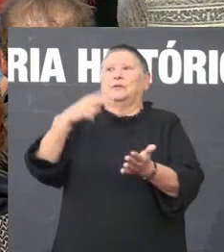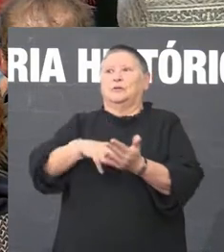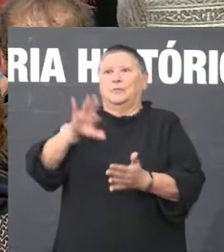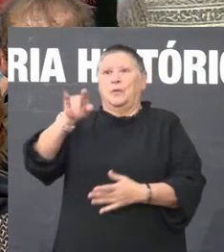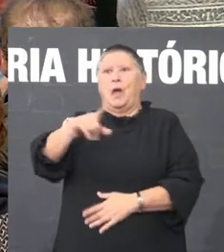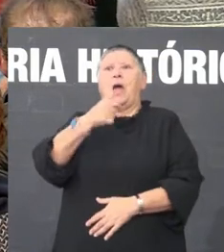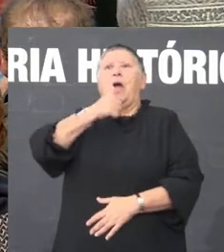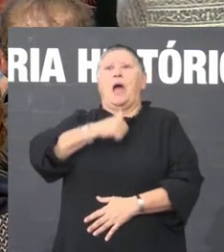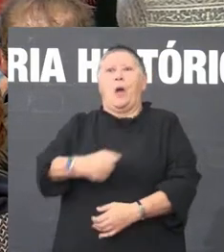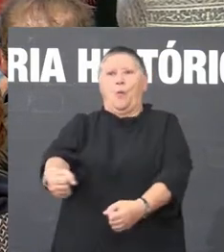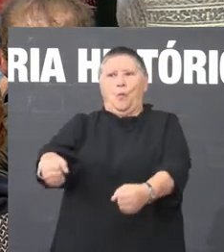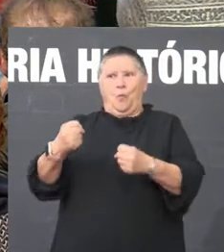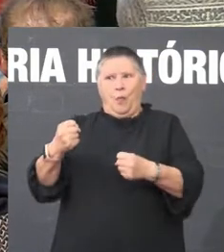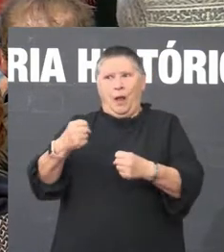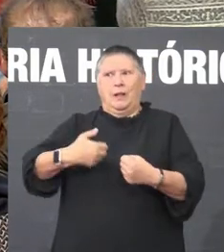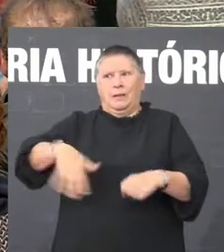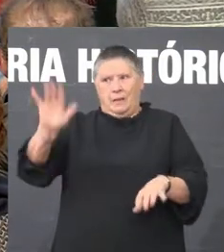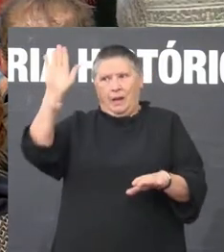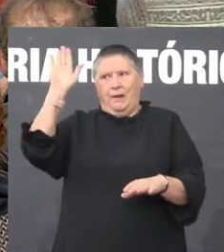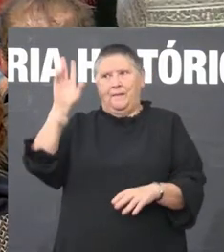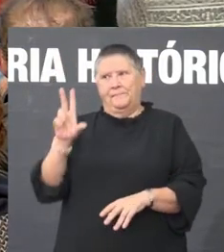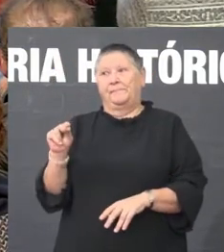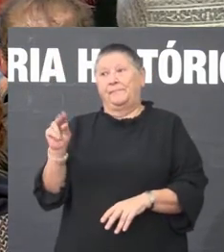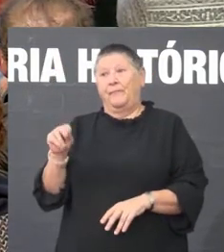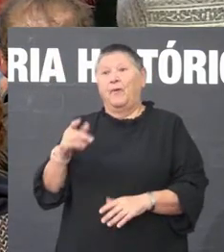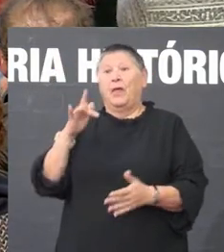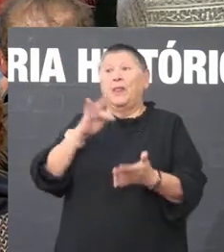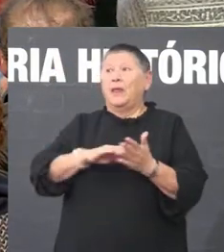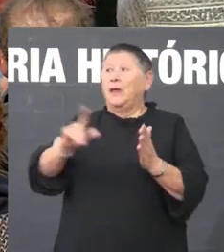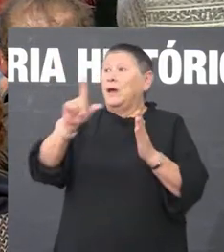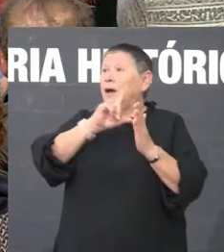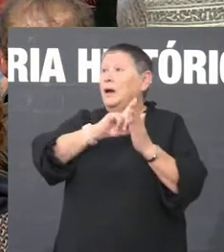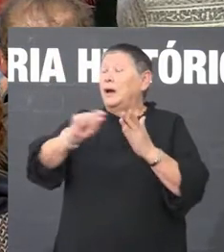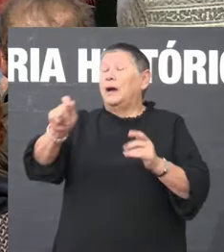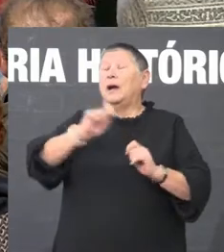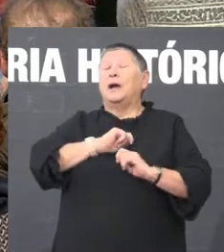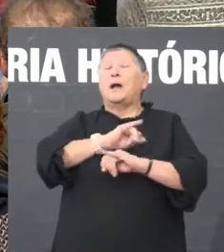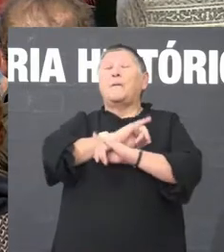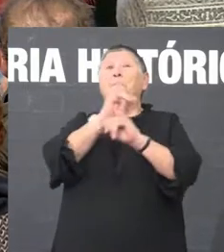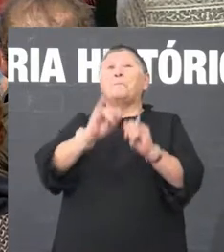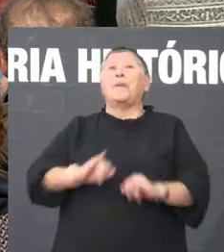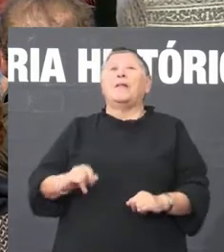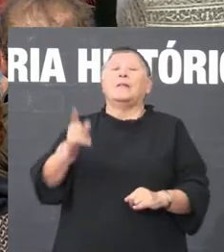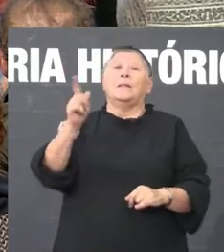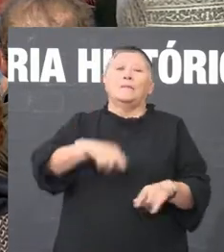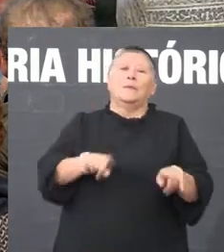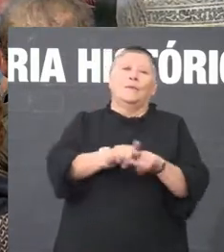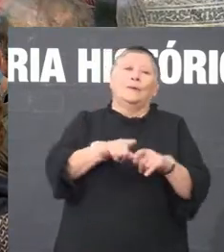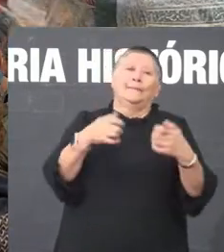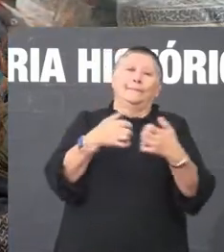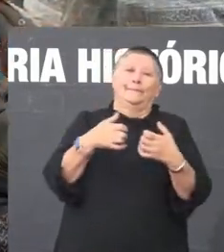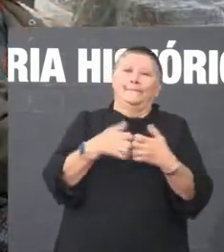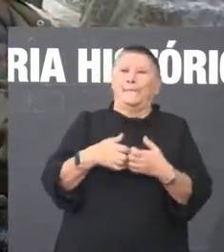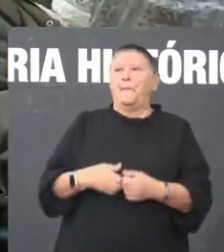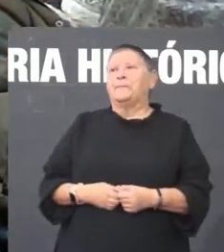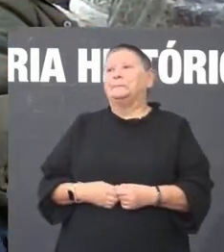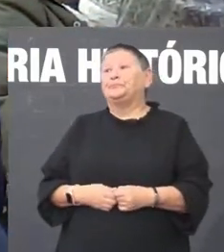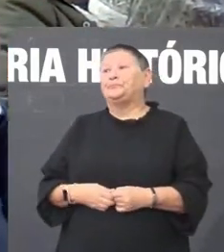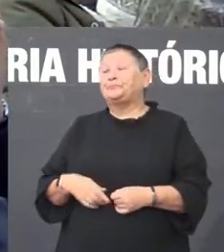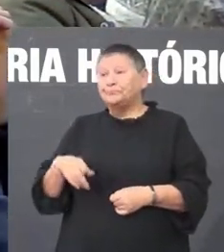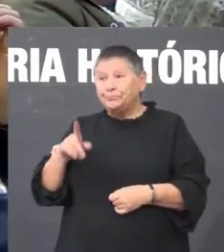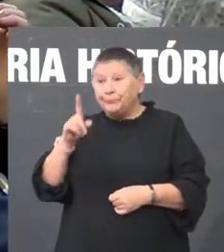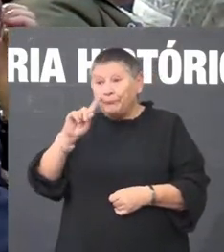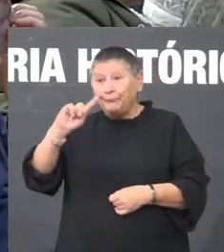señor todo o que puido e máis. O día que marchou, tanta paz deixou como guerra deu. El, por un lado, pero